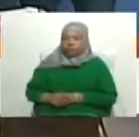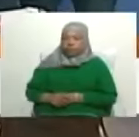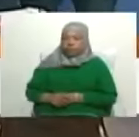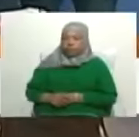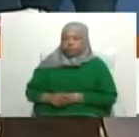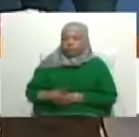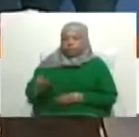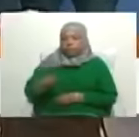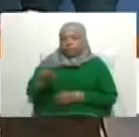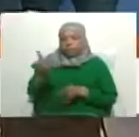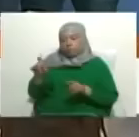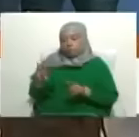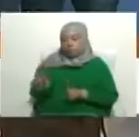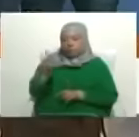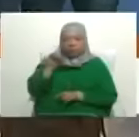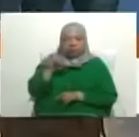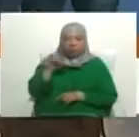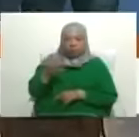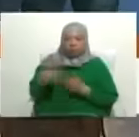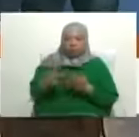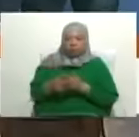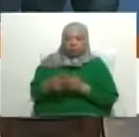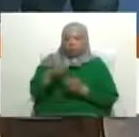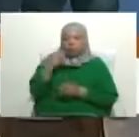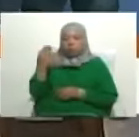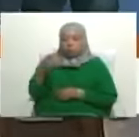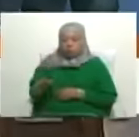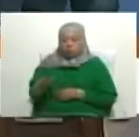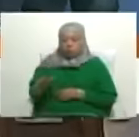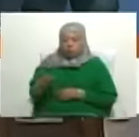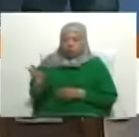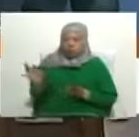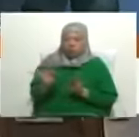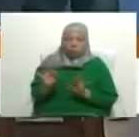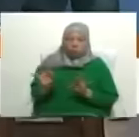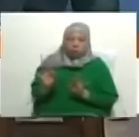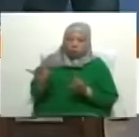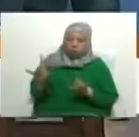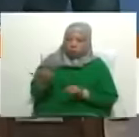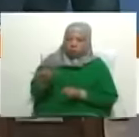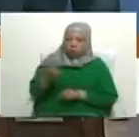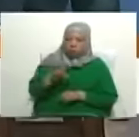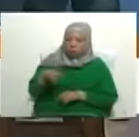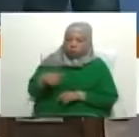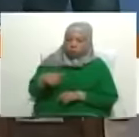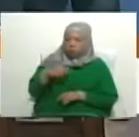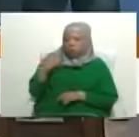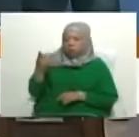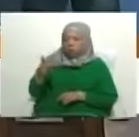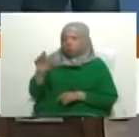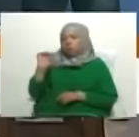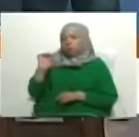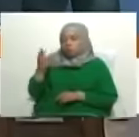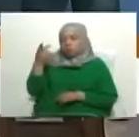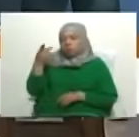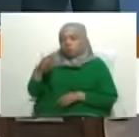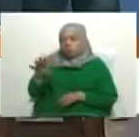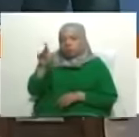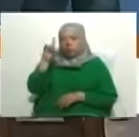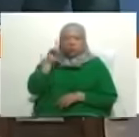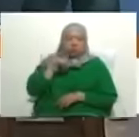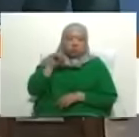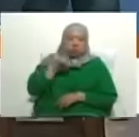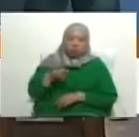a entregarles la prueba, es la prueba de nosotros muertos. Es que esa es la única prueba que ellos dirían, ah, mira, sí, como que era verdad, y aún así